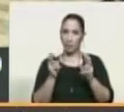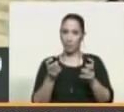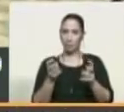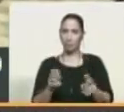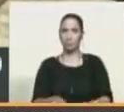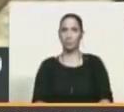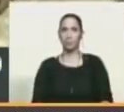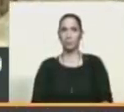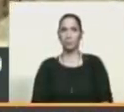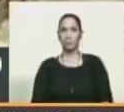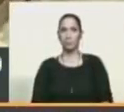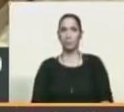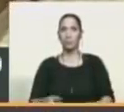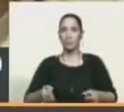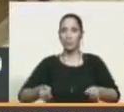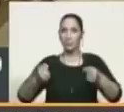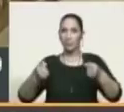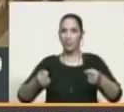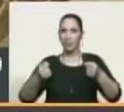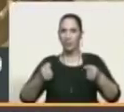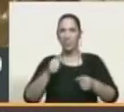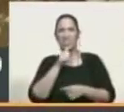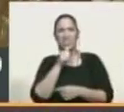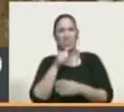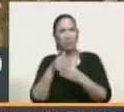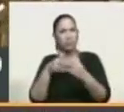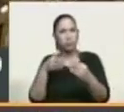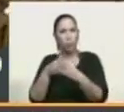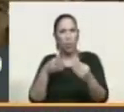perdónenme el término, en el mercado, ¿quién la ponía los dólares?